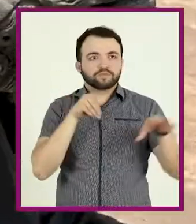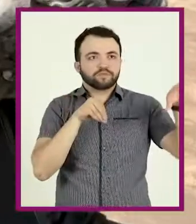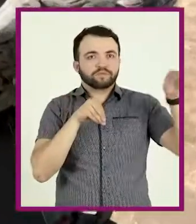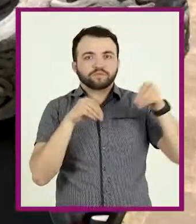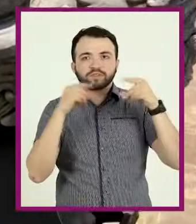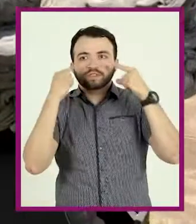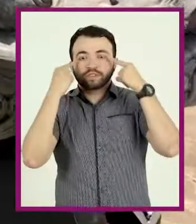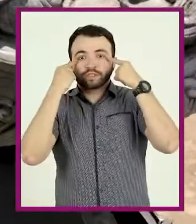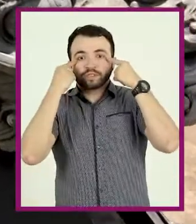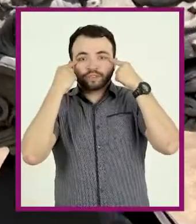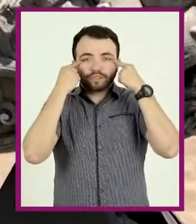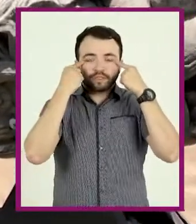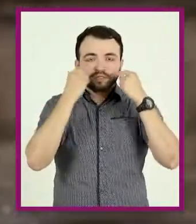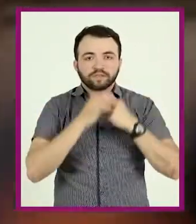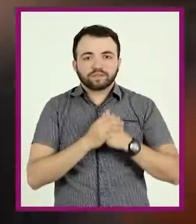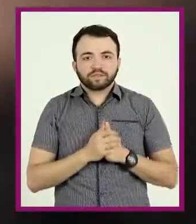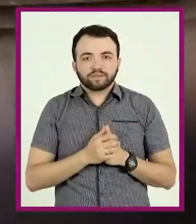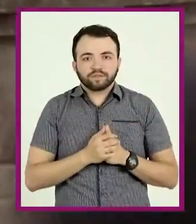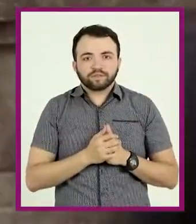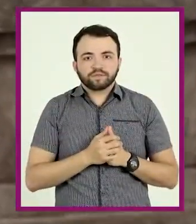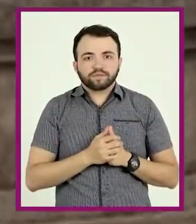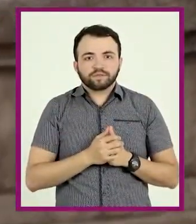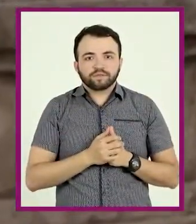China y de la India.